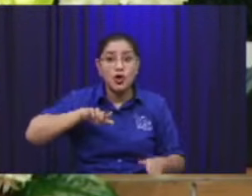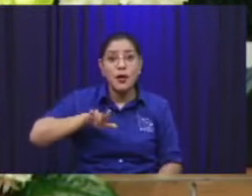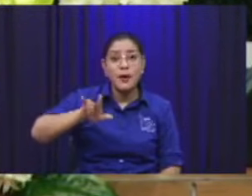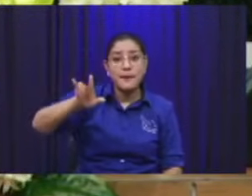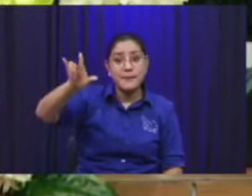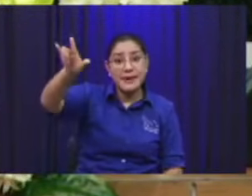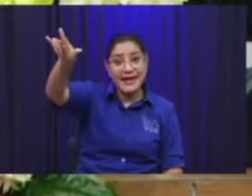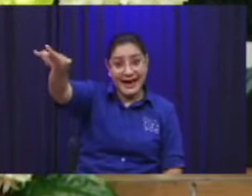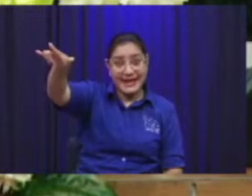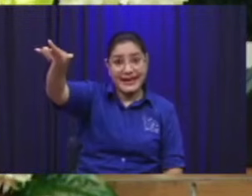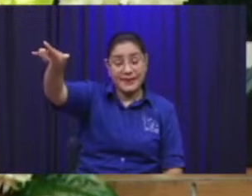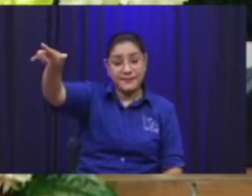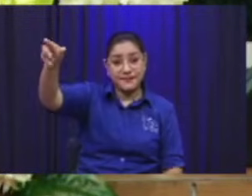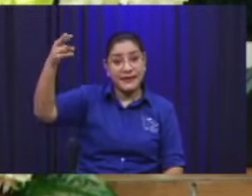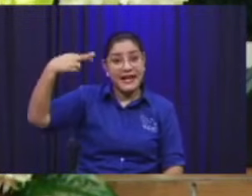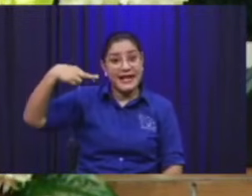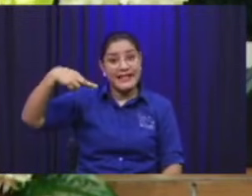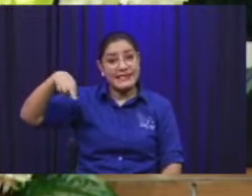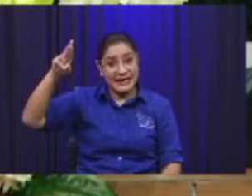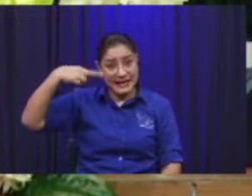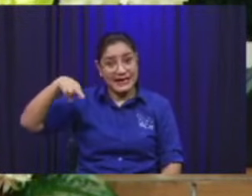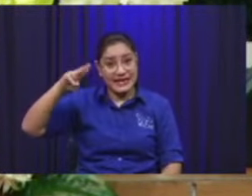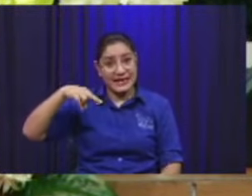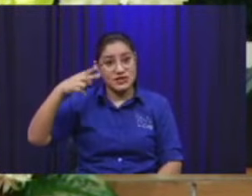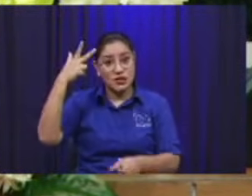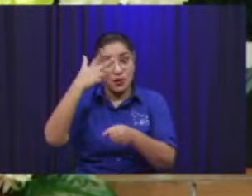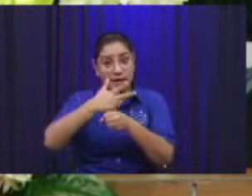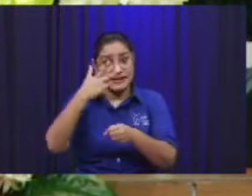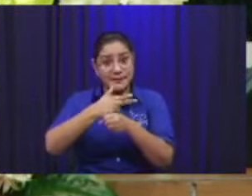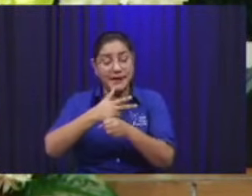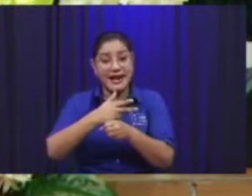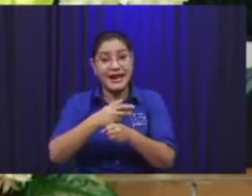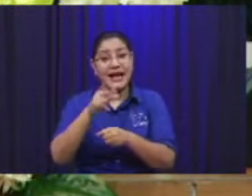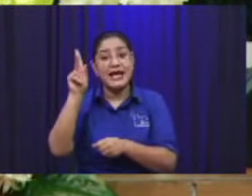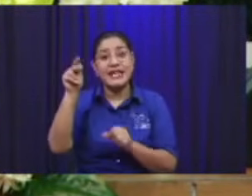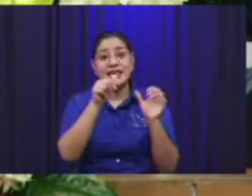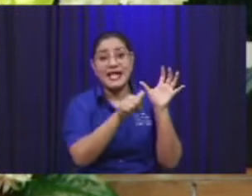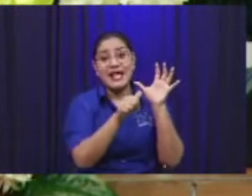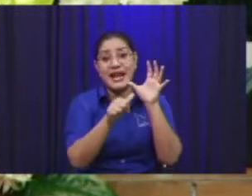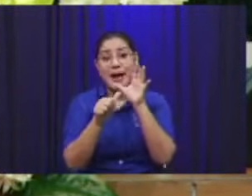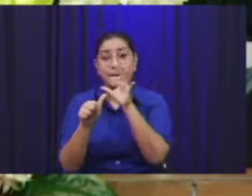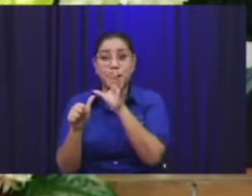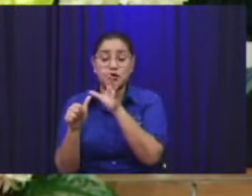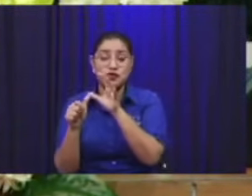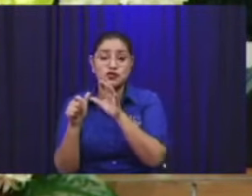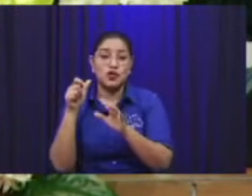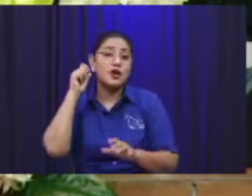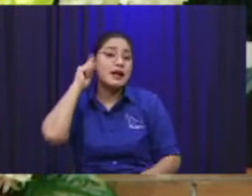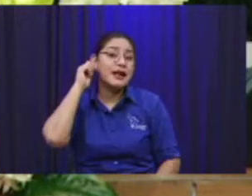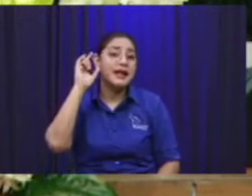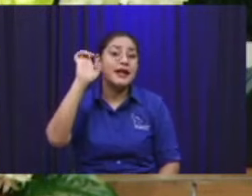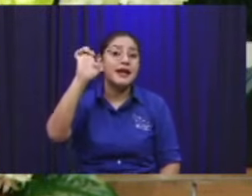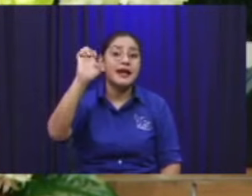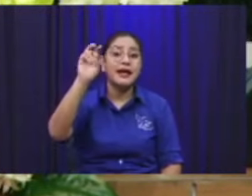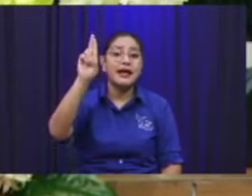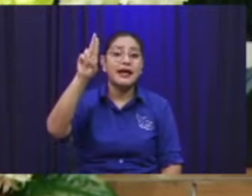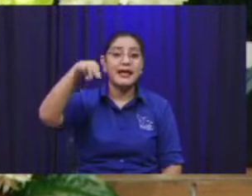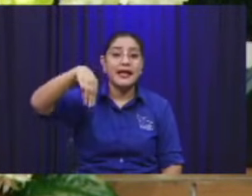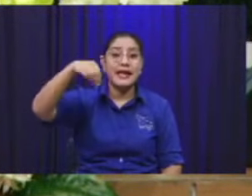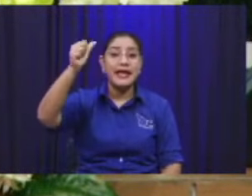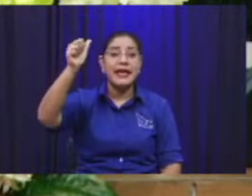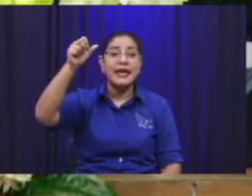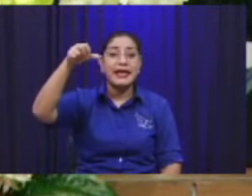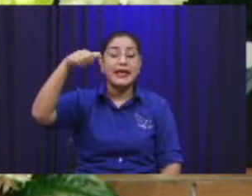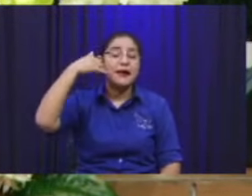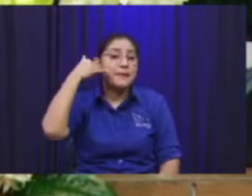y me recuerdo y ahí está el hermano germán poseen como testigo de su hermano que él me llamó y me dijo